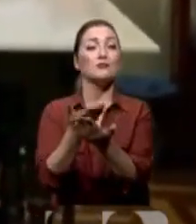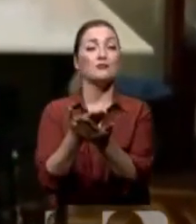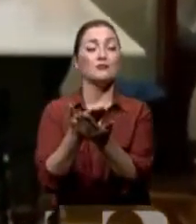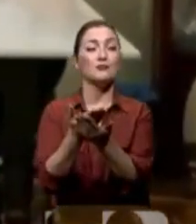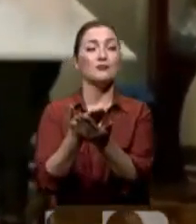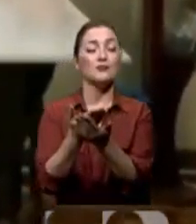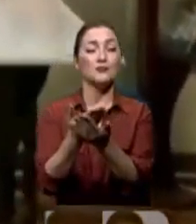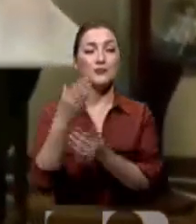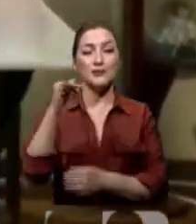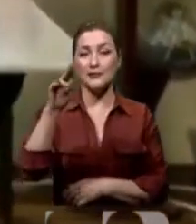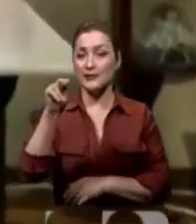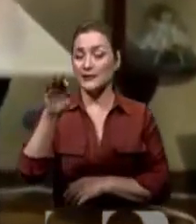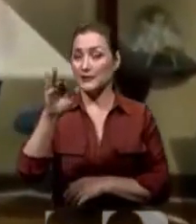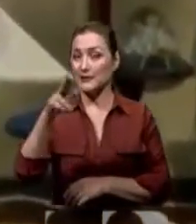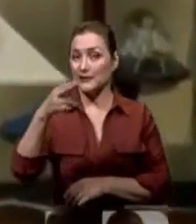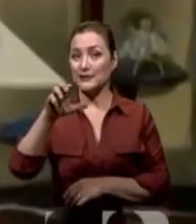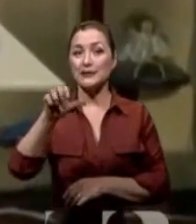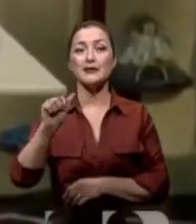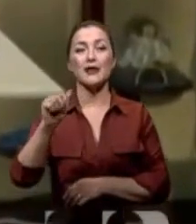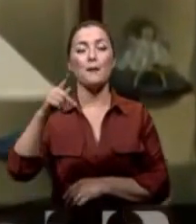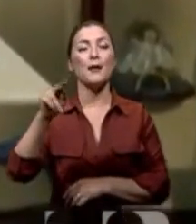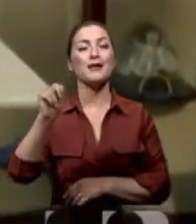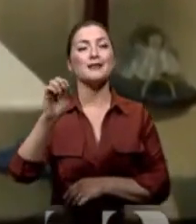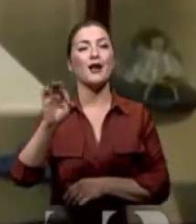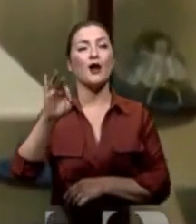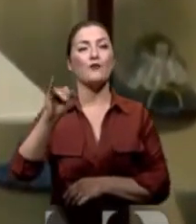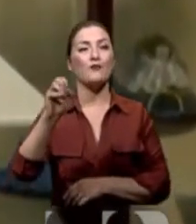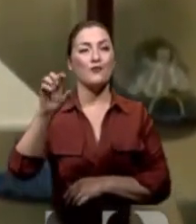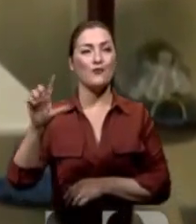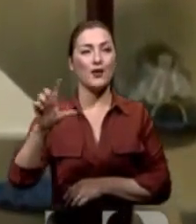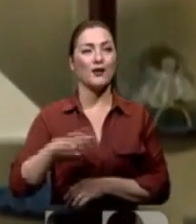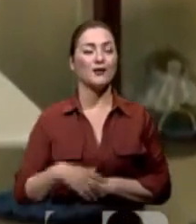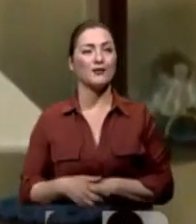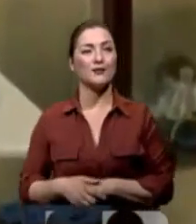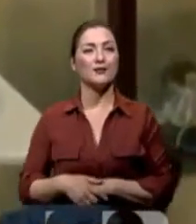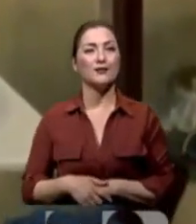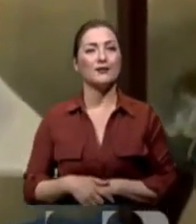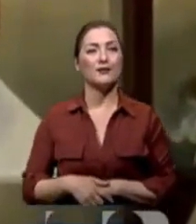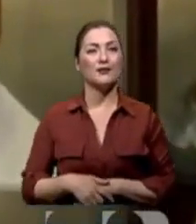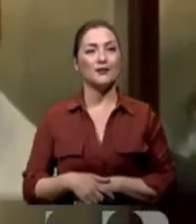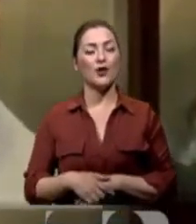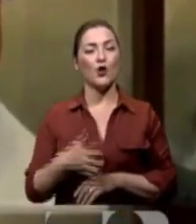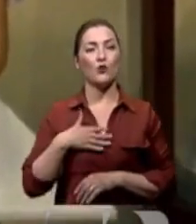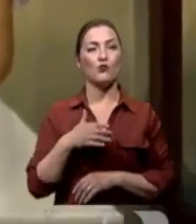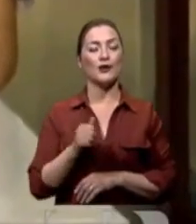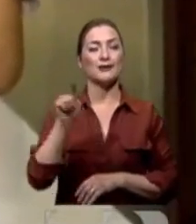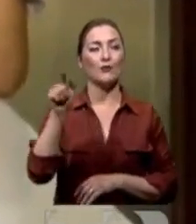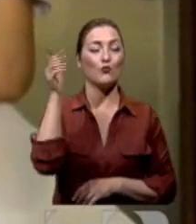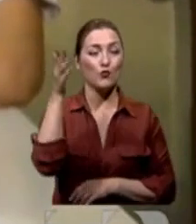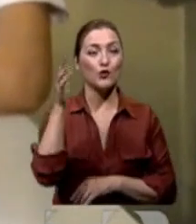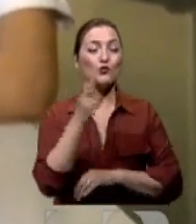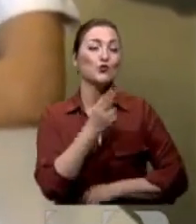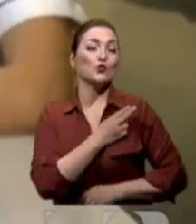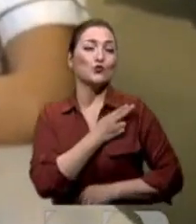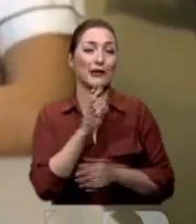querida Cintia Peñafiel, más conocida como la chef Titi. Mi querida Titi, muy buenos días. Bueno, recordemos, ella es docente de la